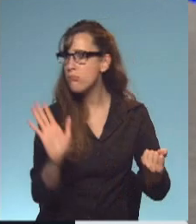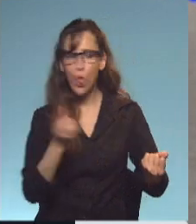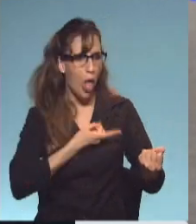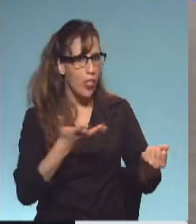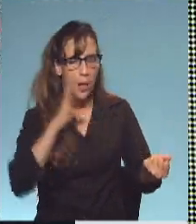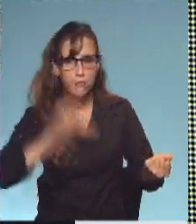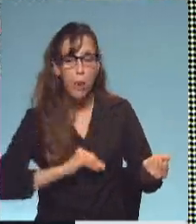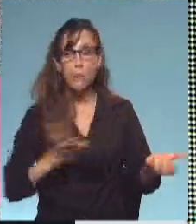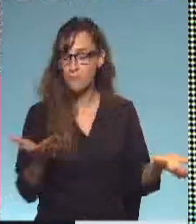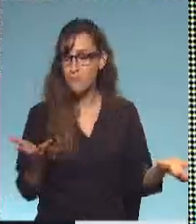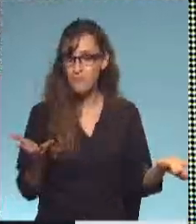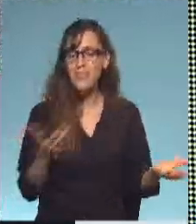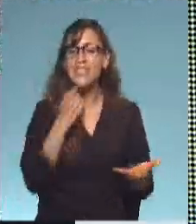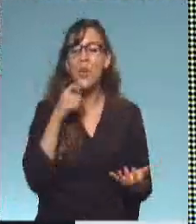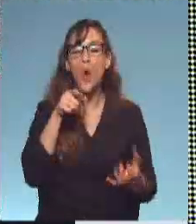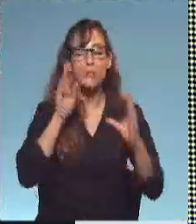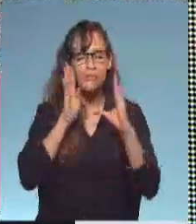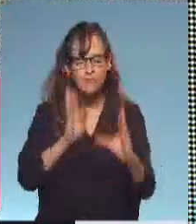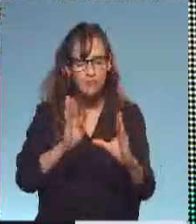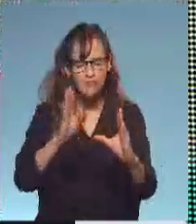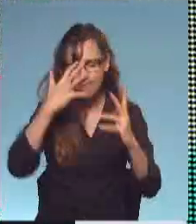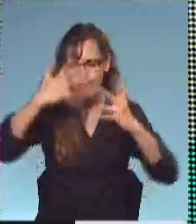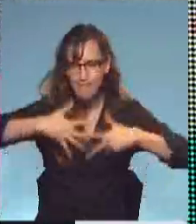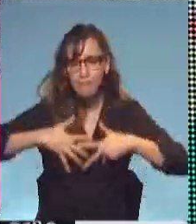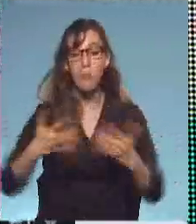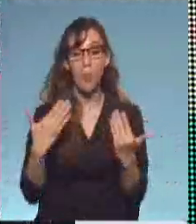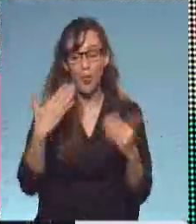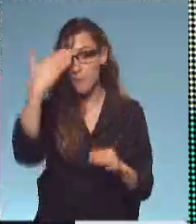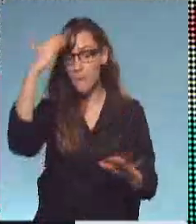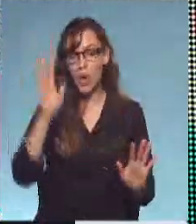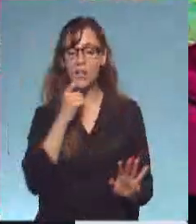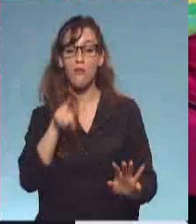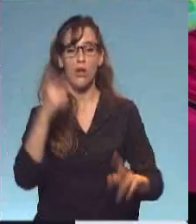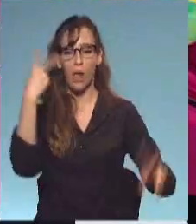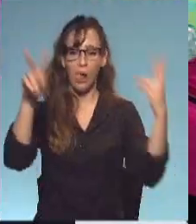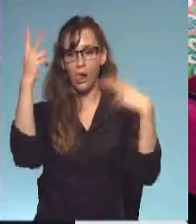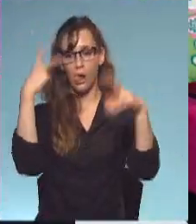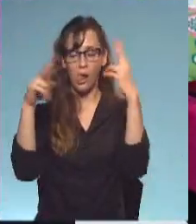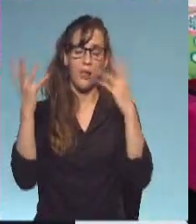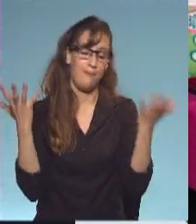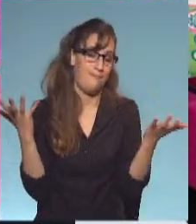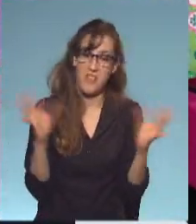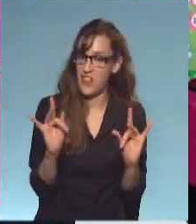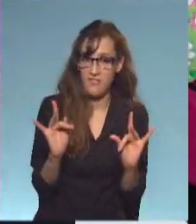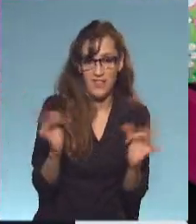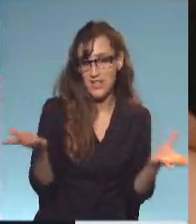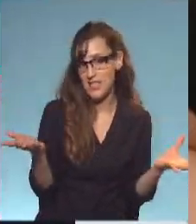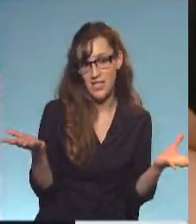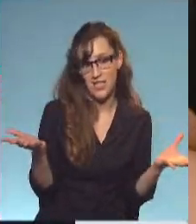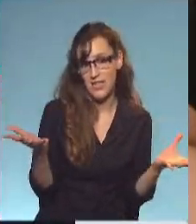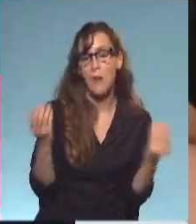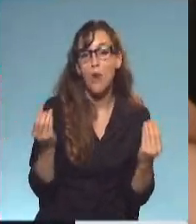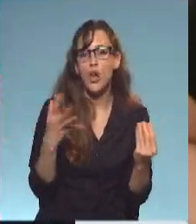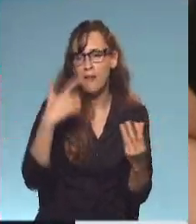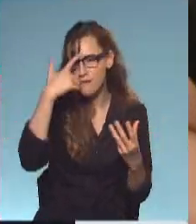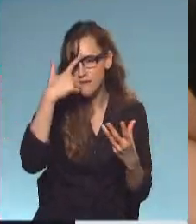una técnica que si te concentrás y focalizás, lográs recordar. Pero si sos muy distraído, es muy difícil porque no hiciste el